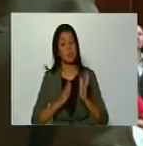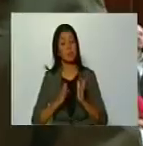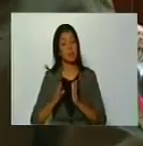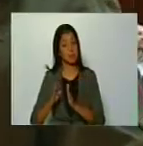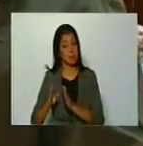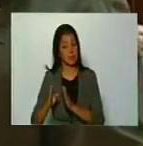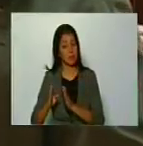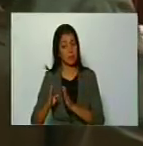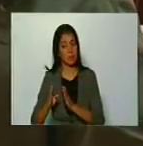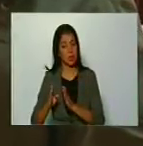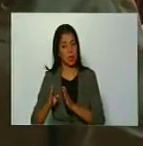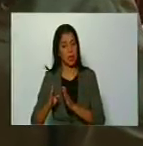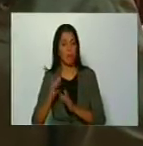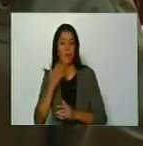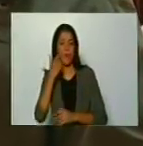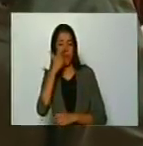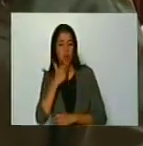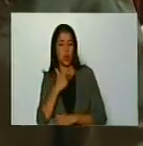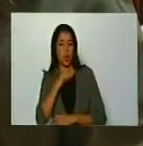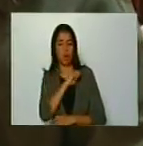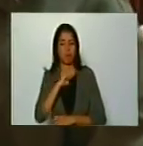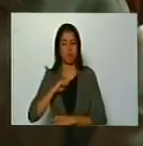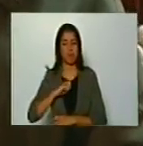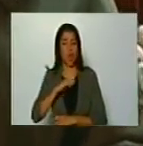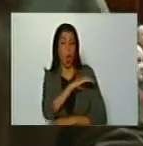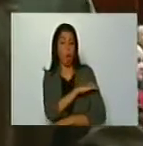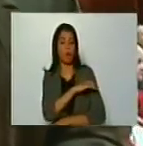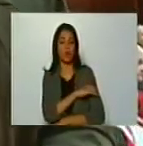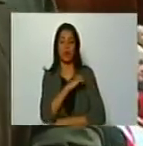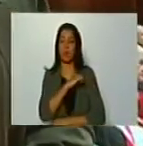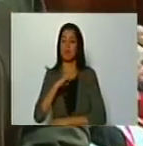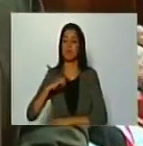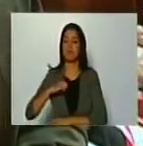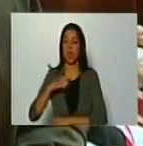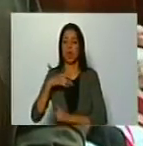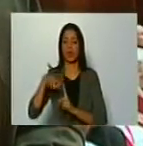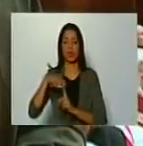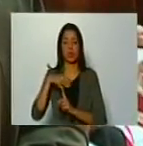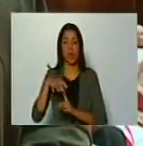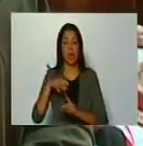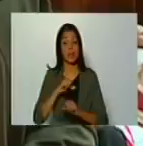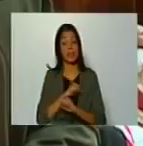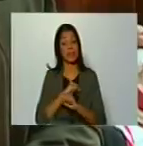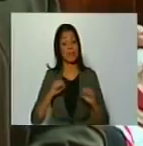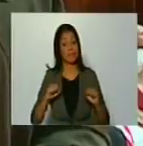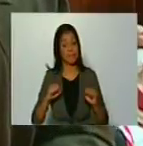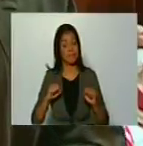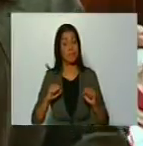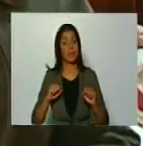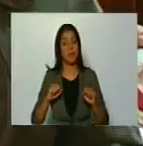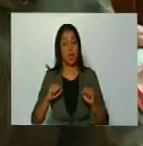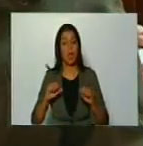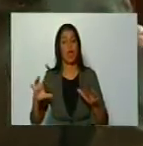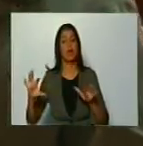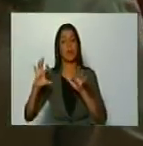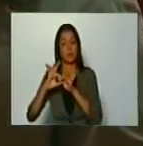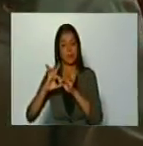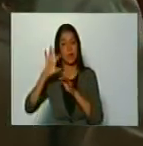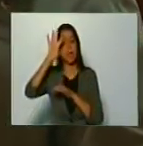imposible hacerlo para la oposición venezolana sin la anuencia y sin el acompañamiento de gobiernos